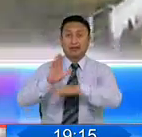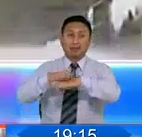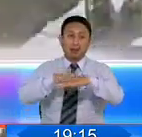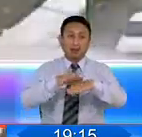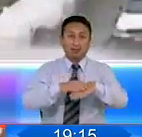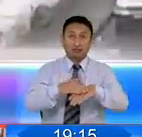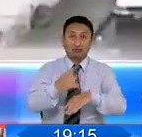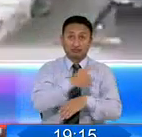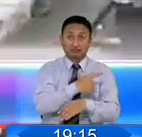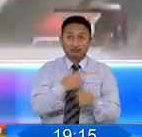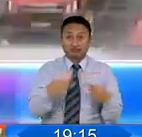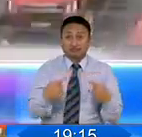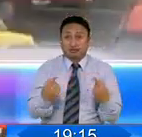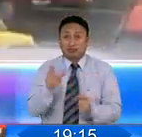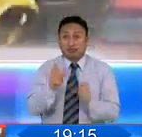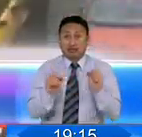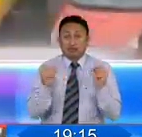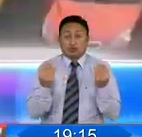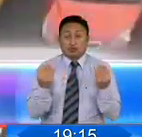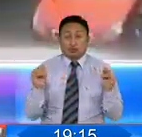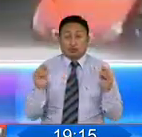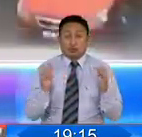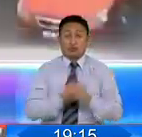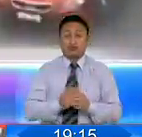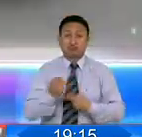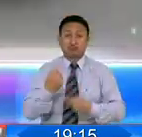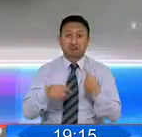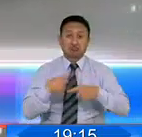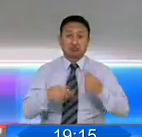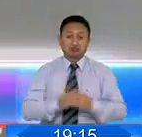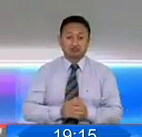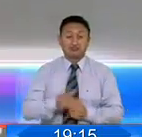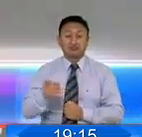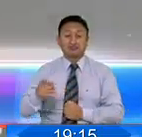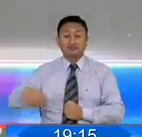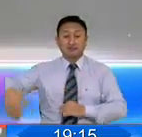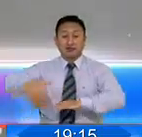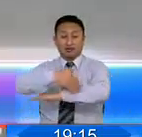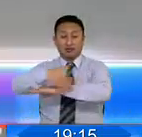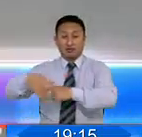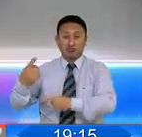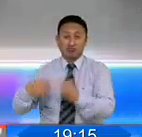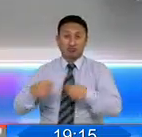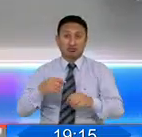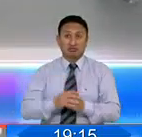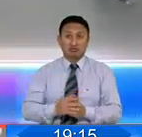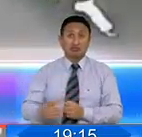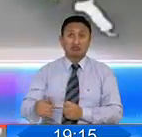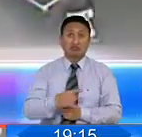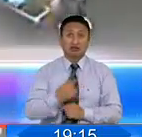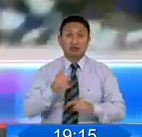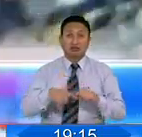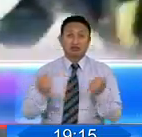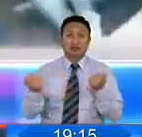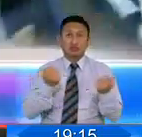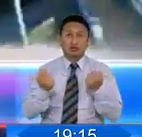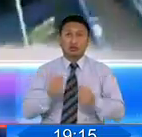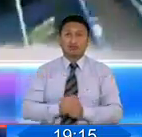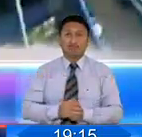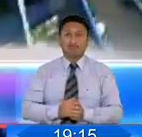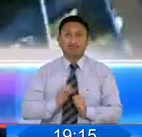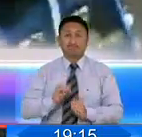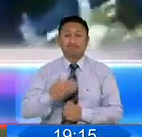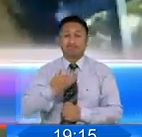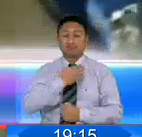así, repleto de personas, ventas ambulantes, ventas en las aceras que se vuelven prácticamente incontrolables. En Ambato pasa lo